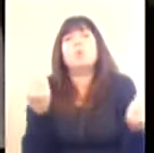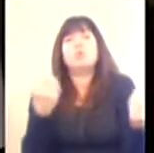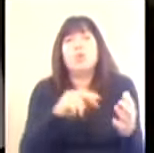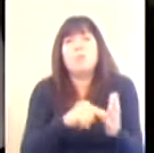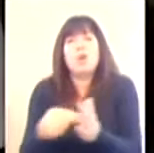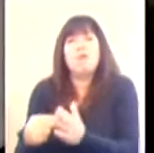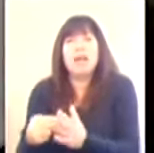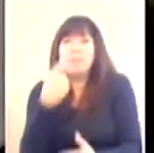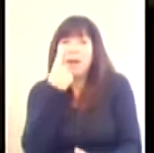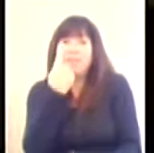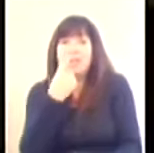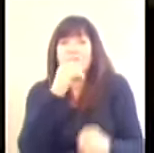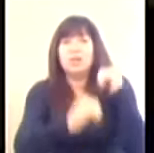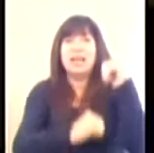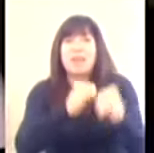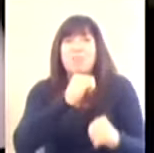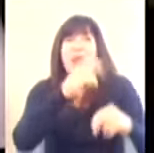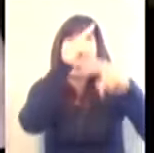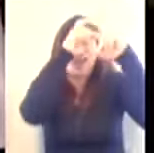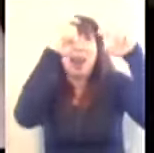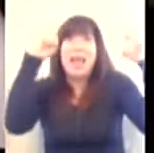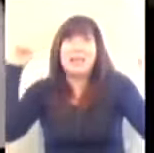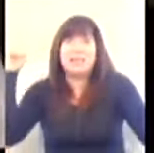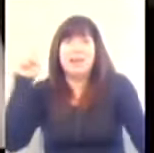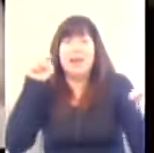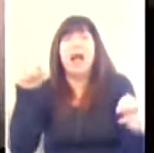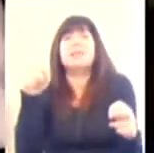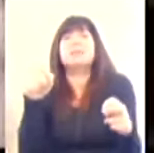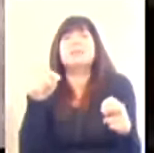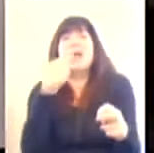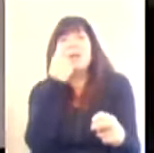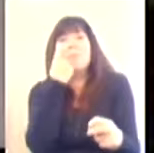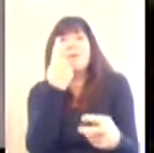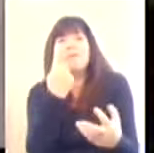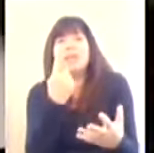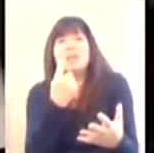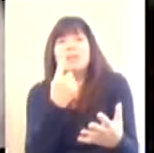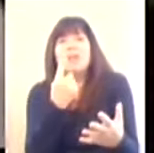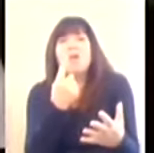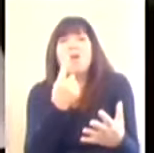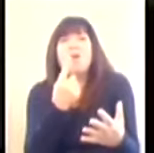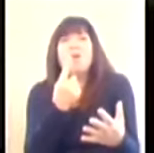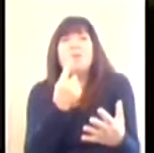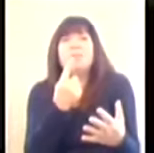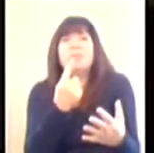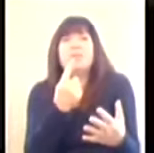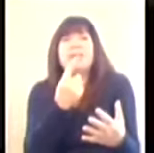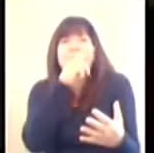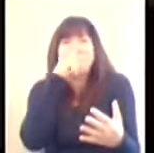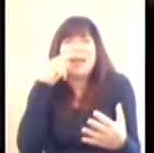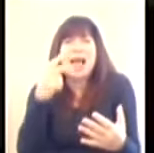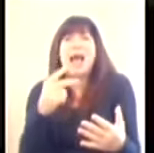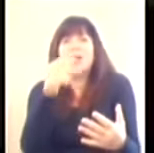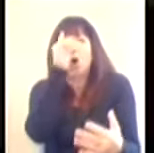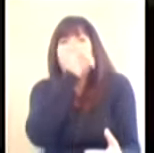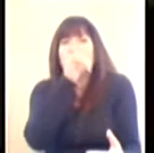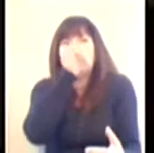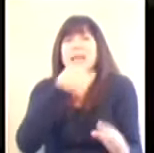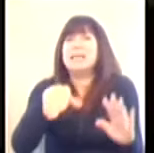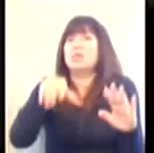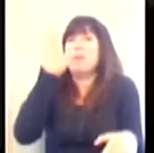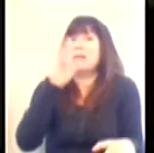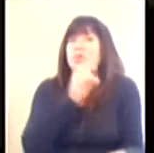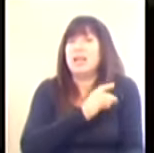las termoeléctricas, pero la verdad es que hemos dejado de reparar a la contaminación que respiran la mayoría de los chilenos.